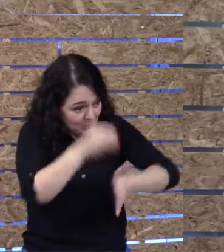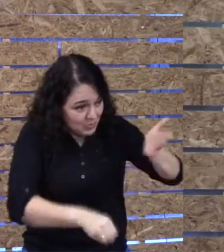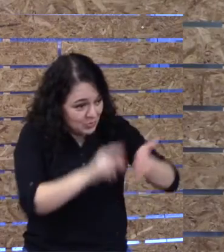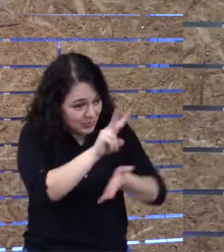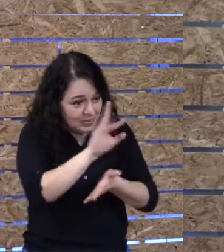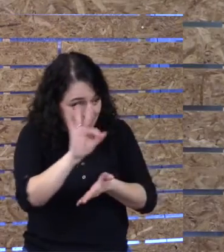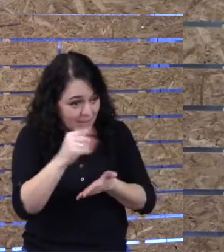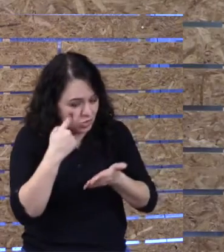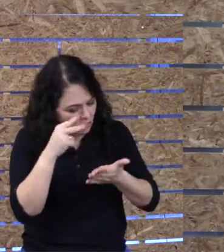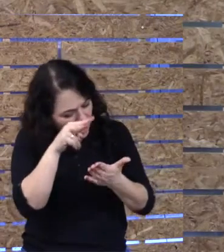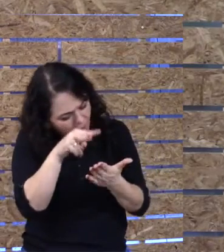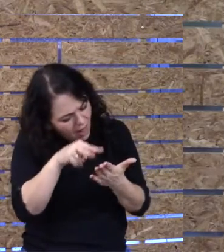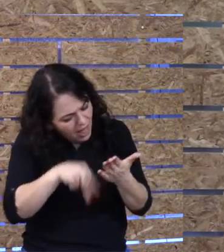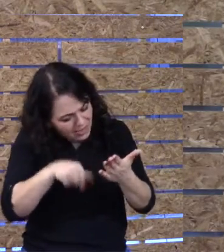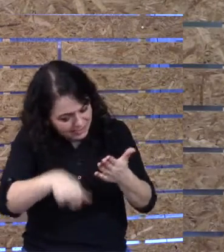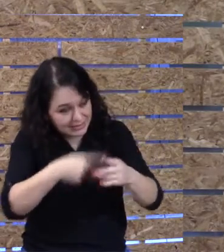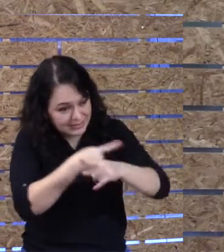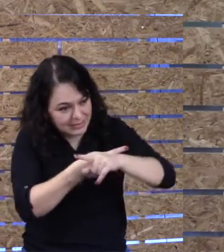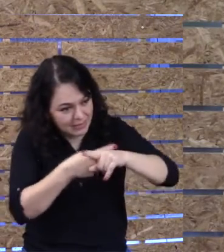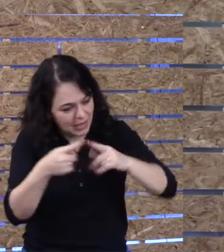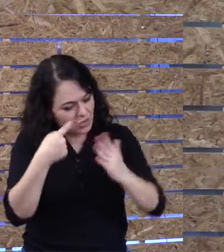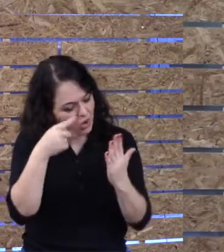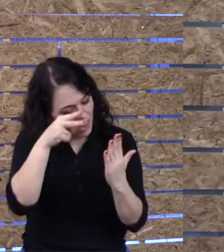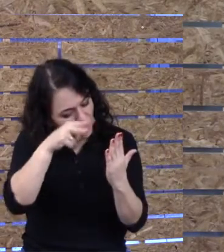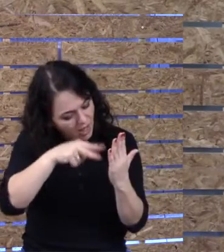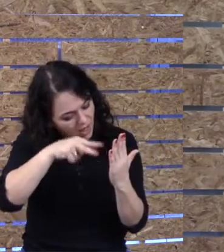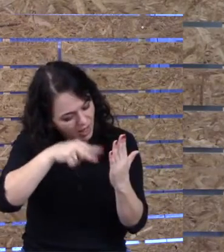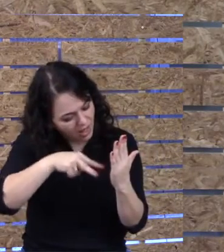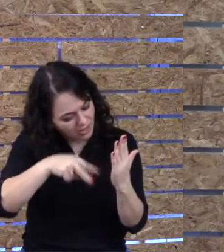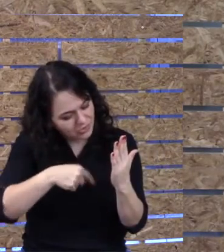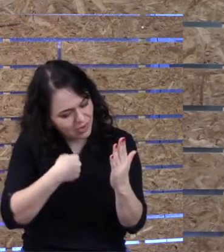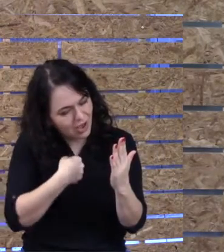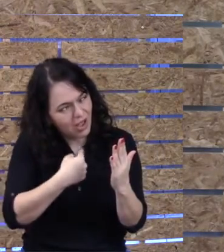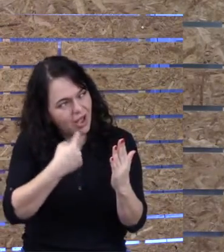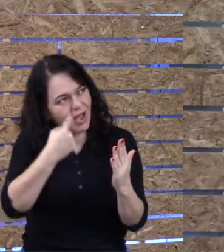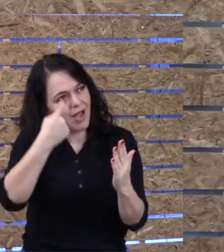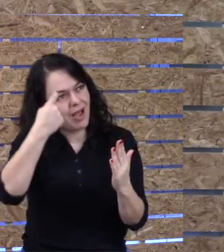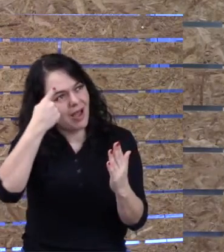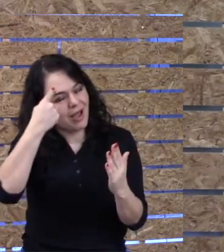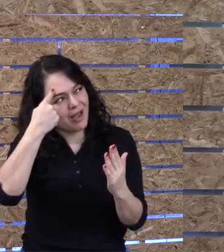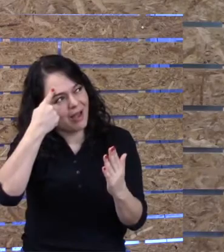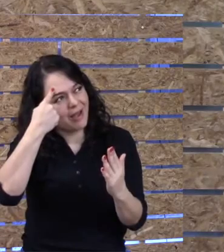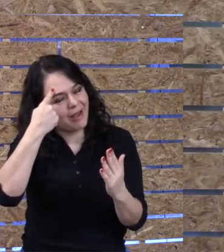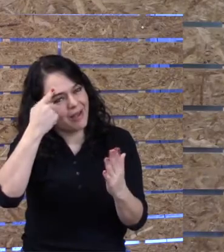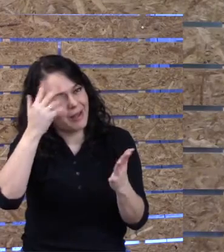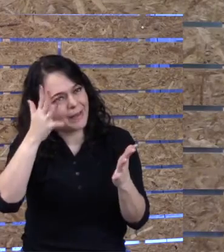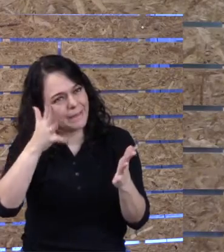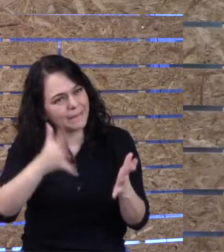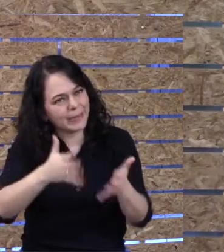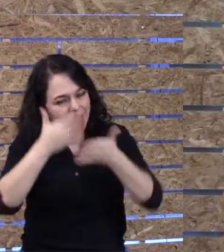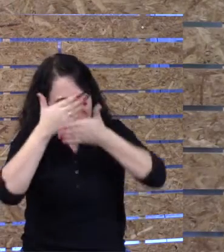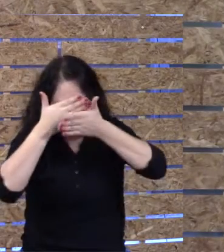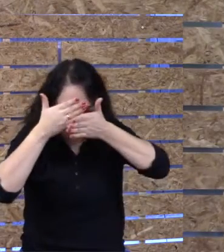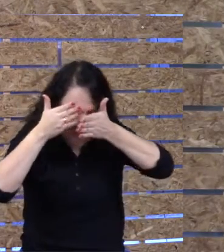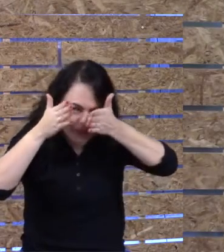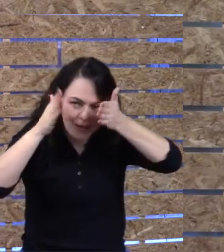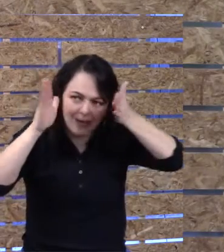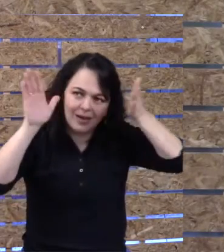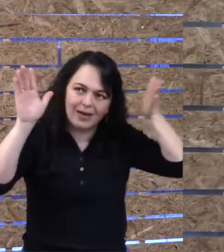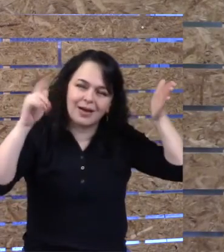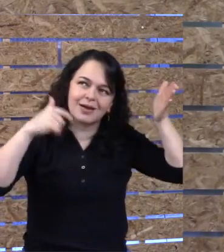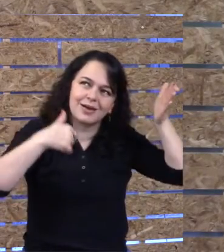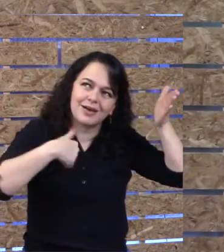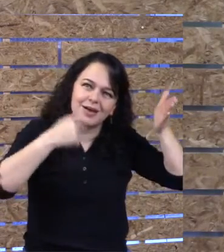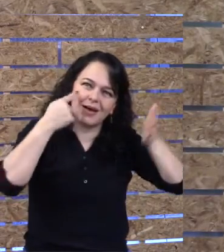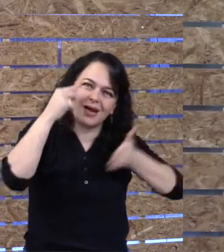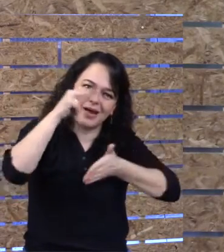a leerlo esta semana, como les he dicho, desde la perspectiva de cómo podemos leerlo bien.